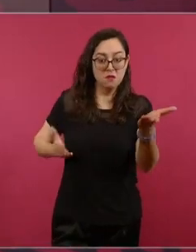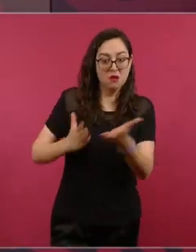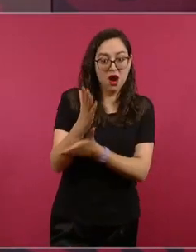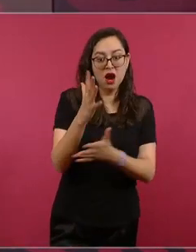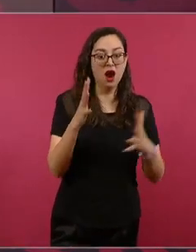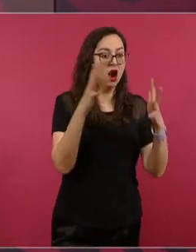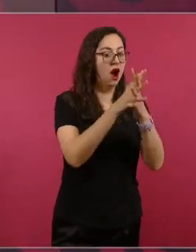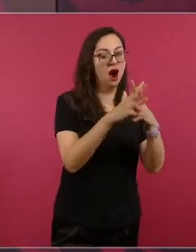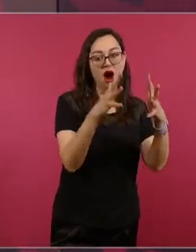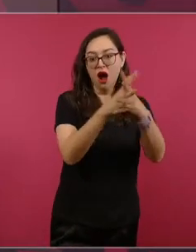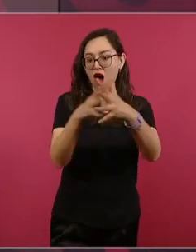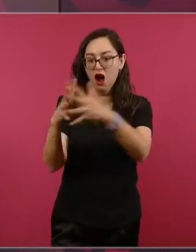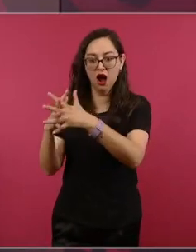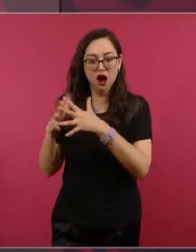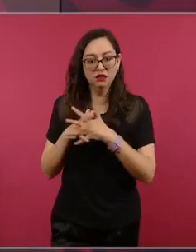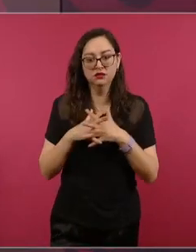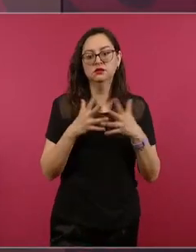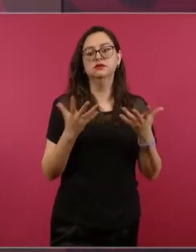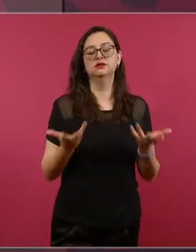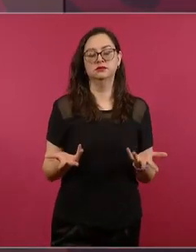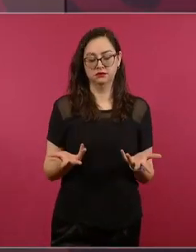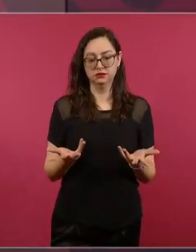enfrentarse